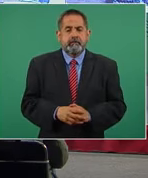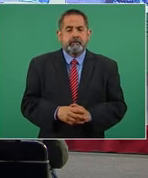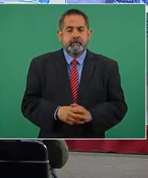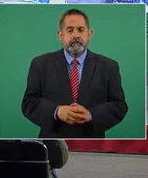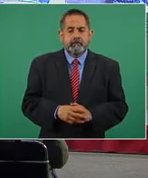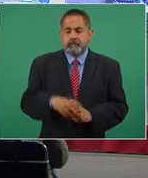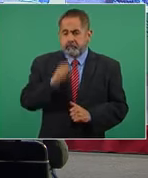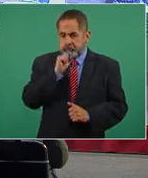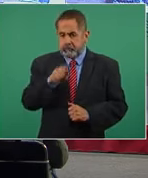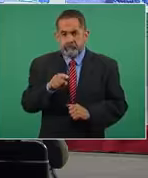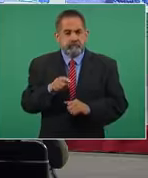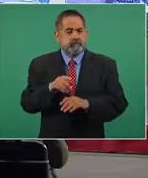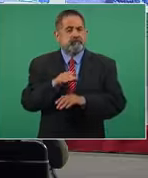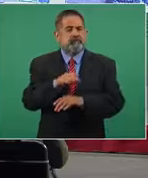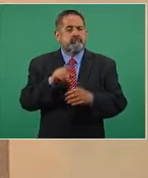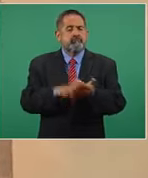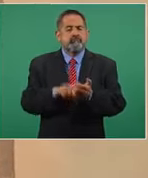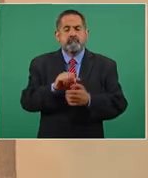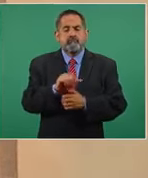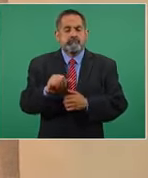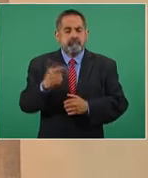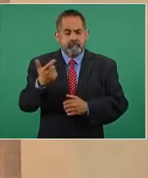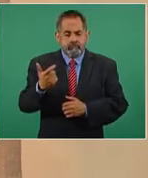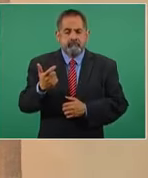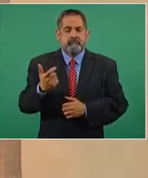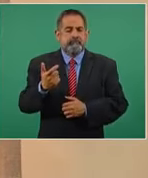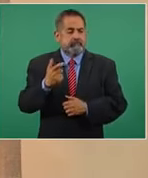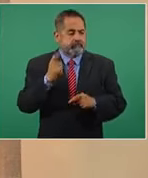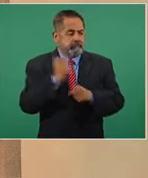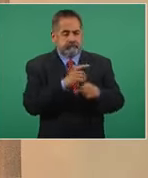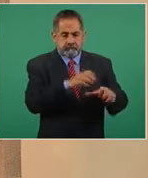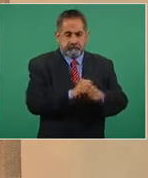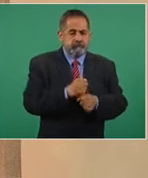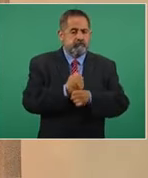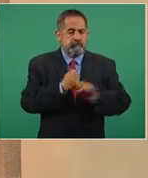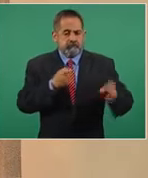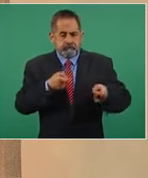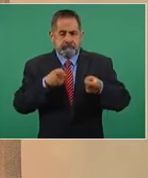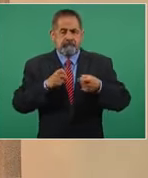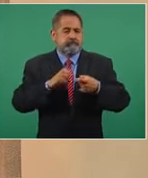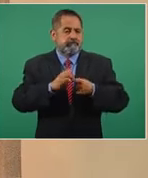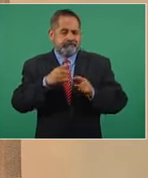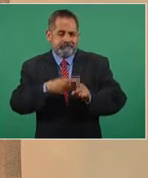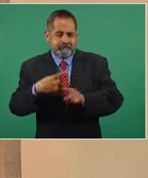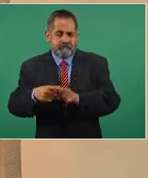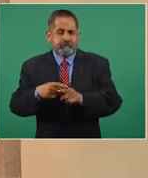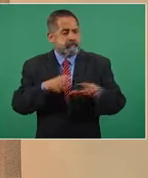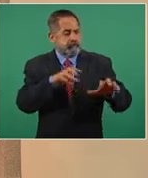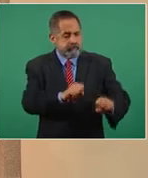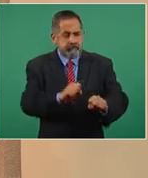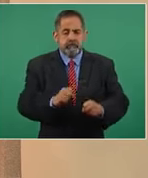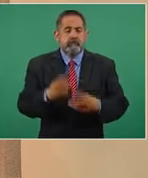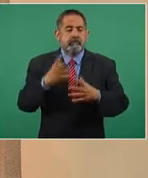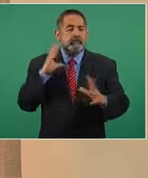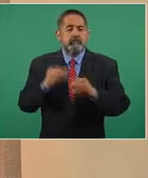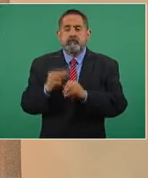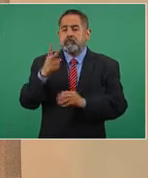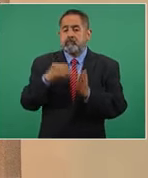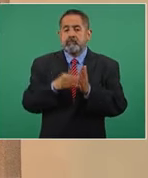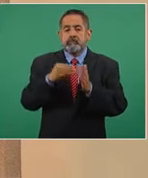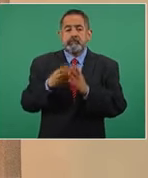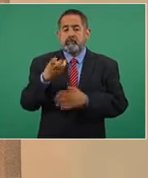En el aseguramiento de dinero y de armamento, en este mes son